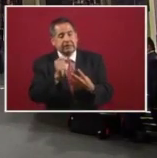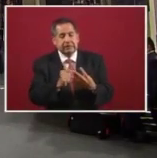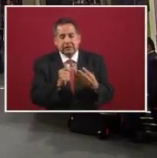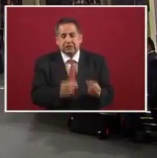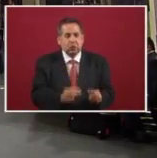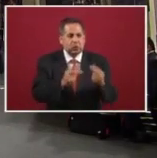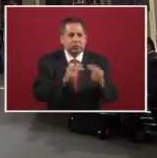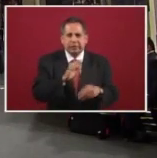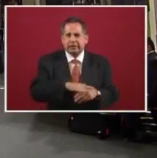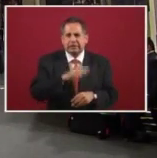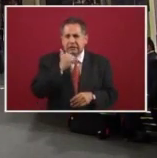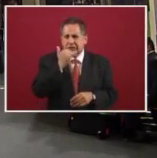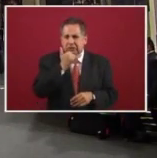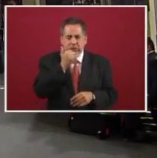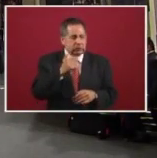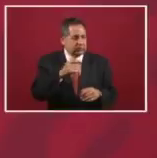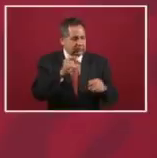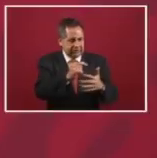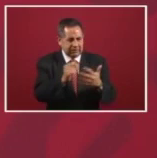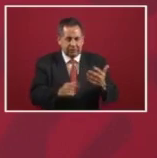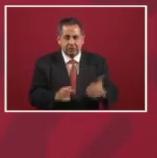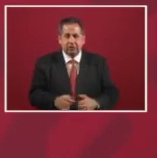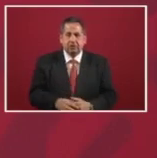negocios que